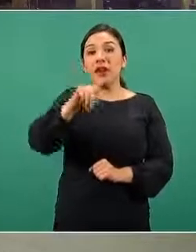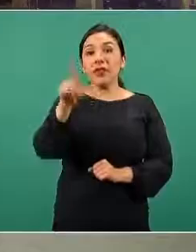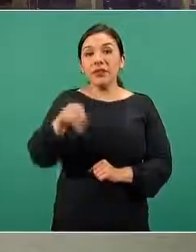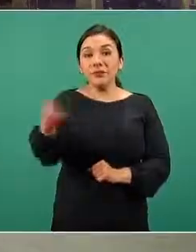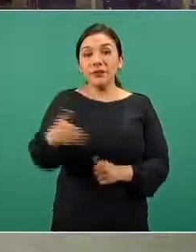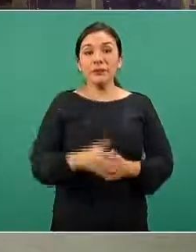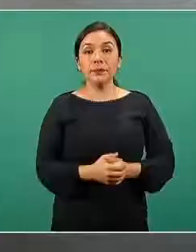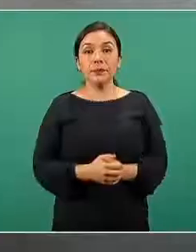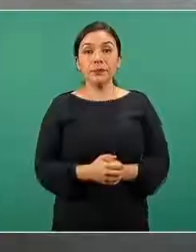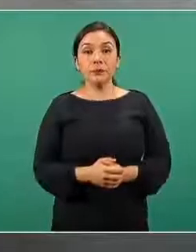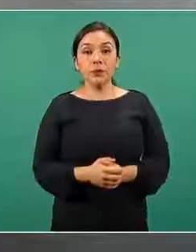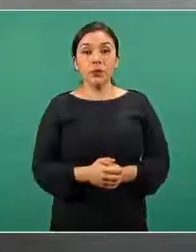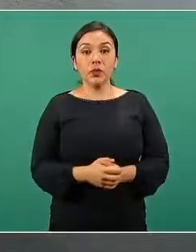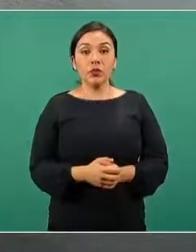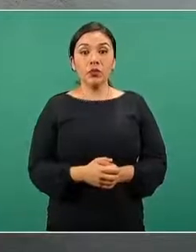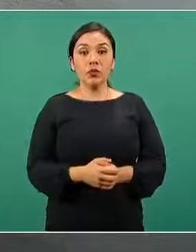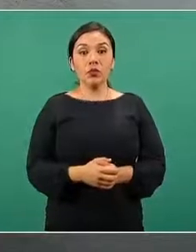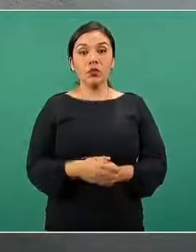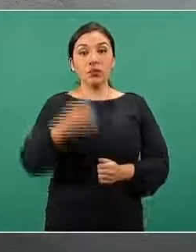favor.